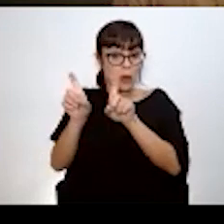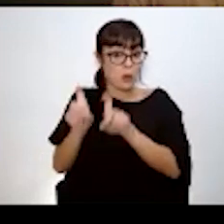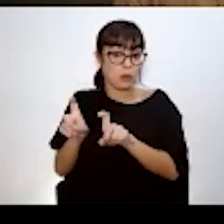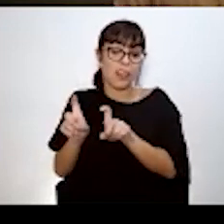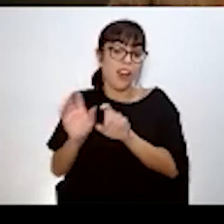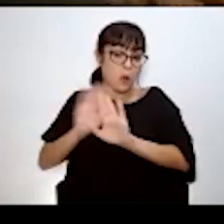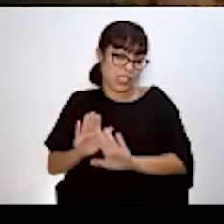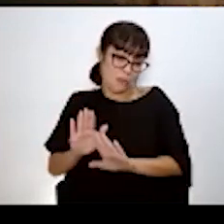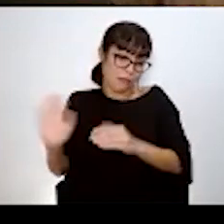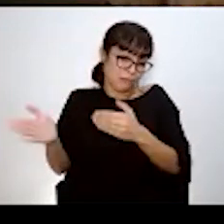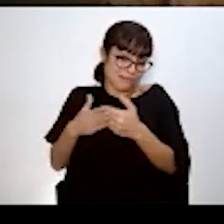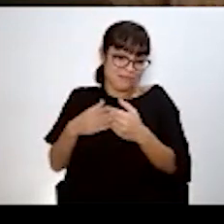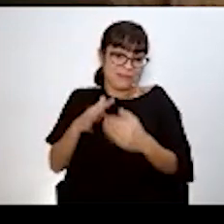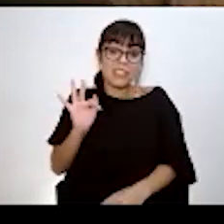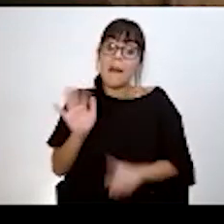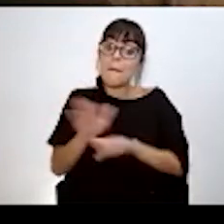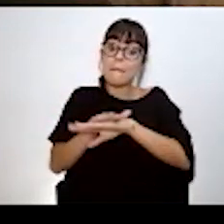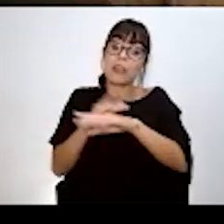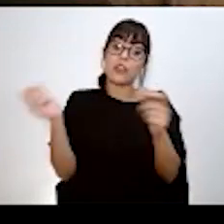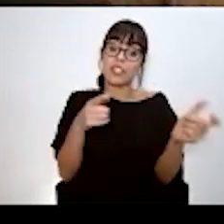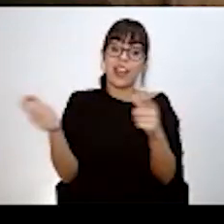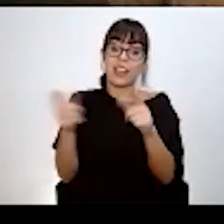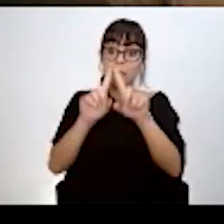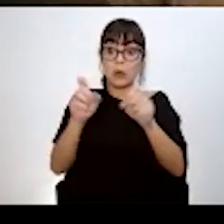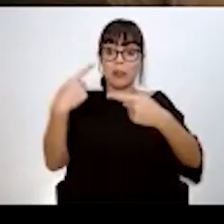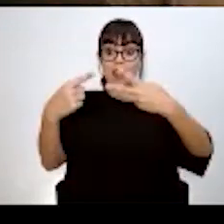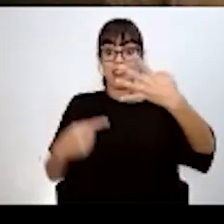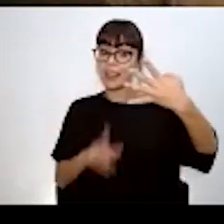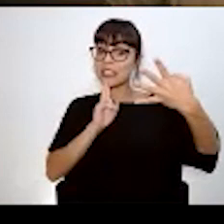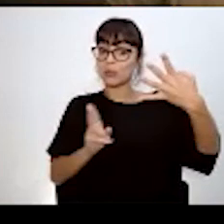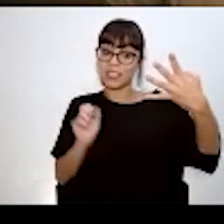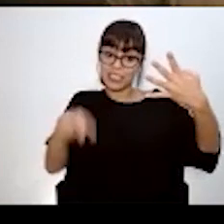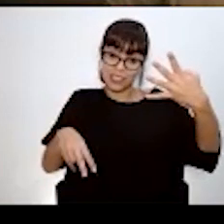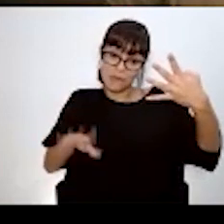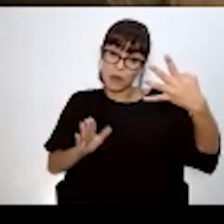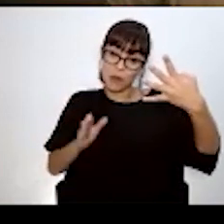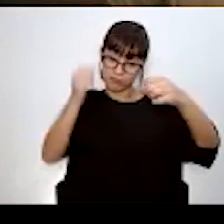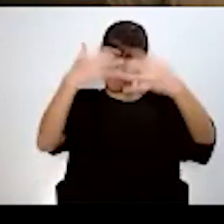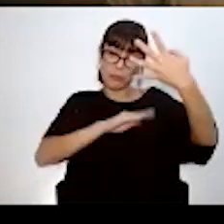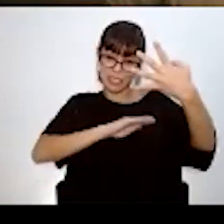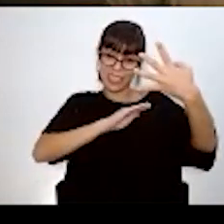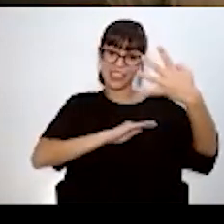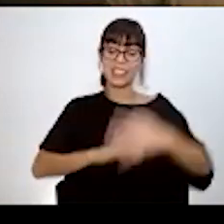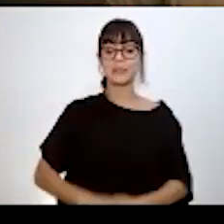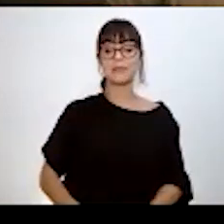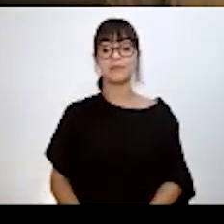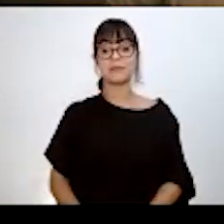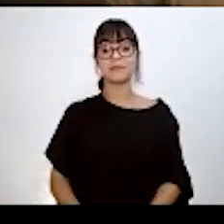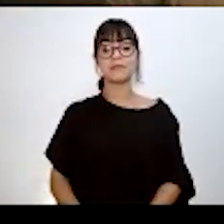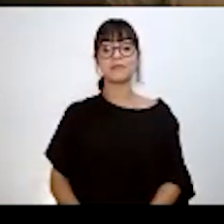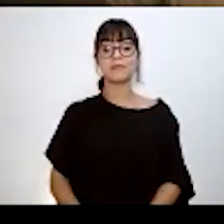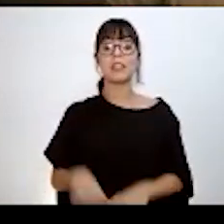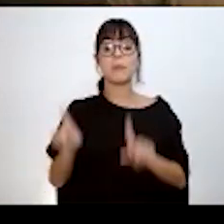chat se quedan sin responder, pero son tantas que un poco uno ha intentado aunar también y combinar con las que estaban en la sala. Una última pregunta, la que daríamos paso,